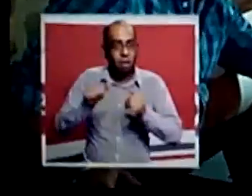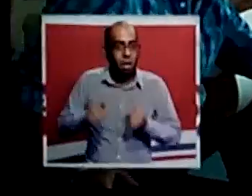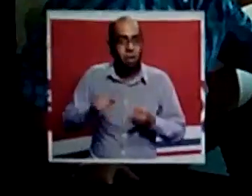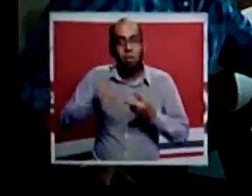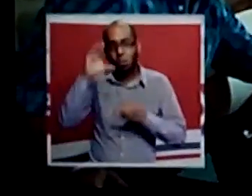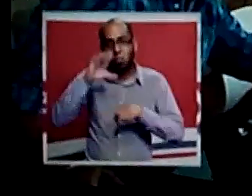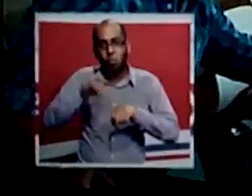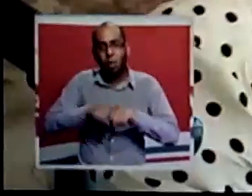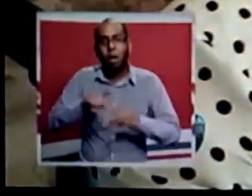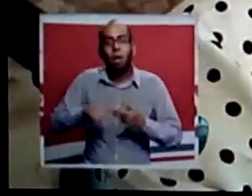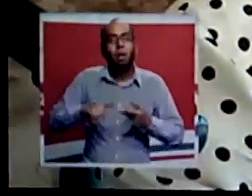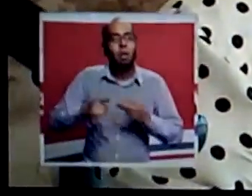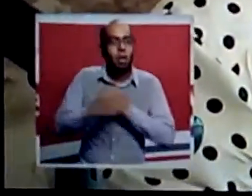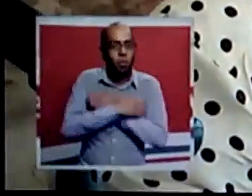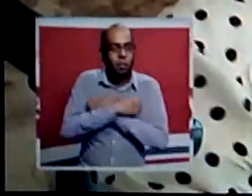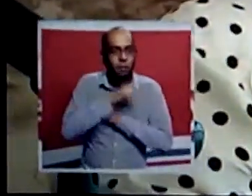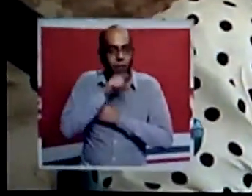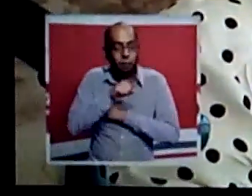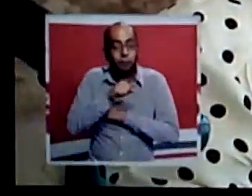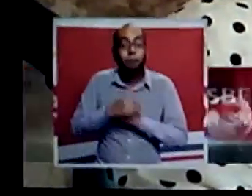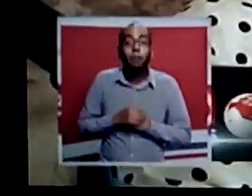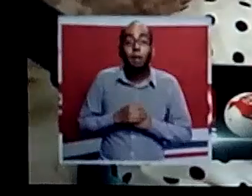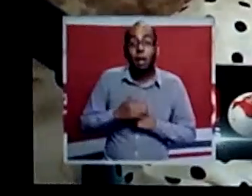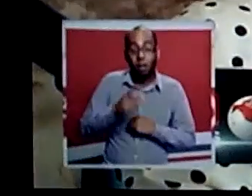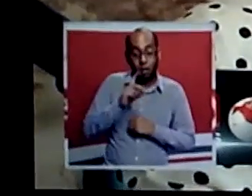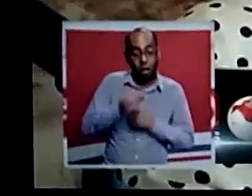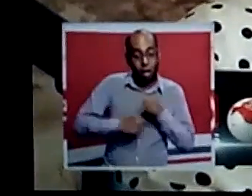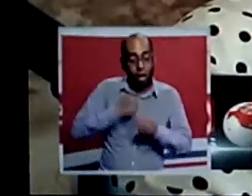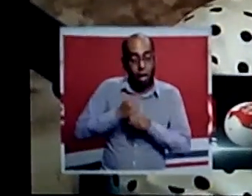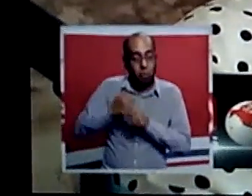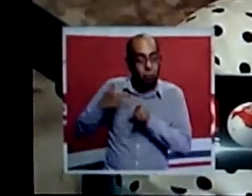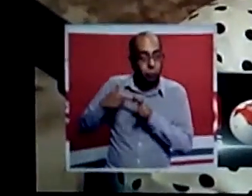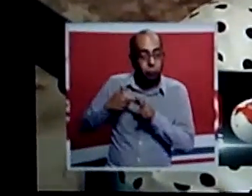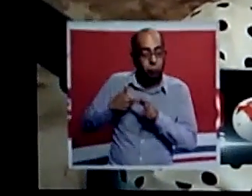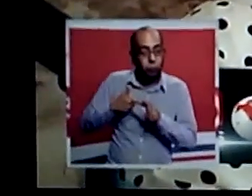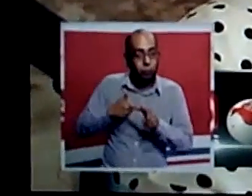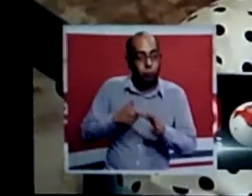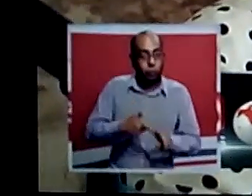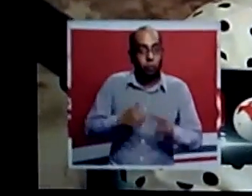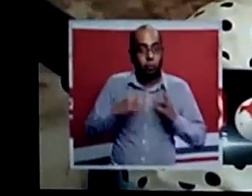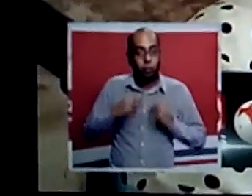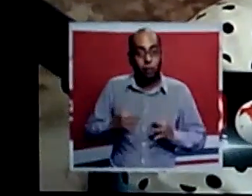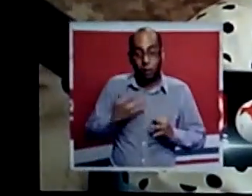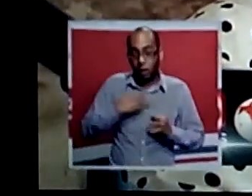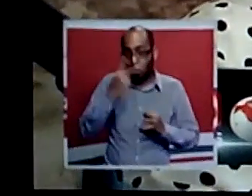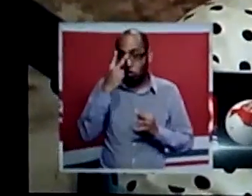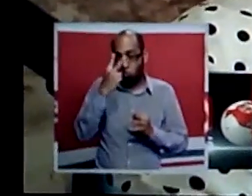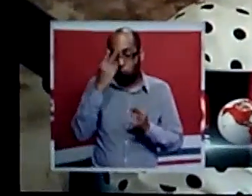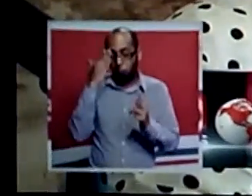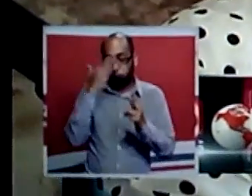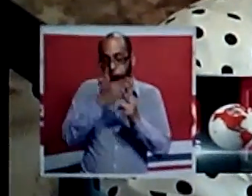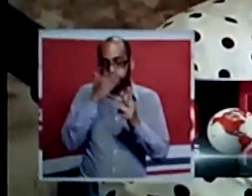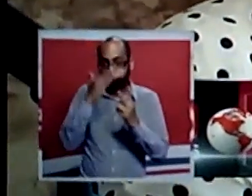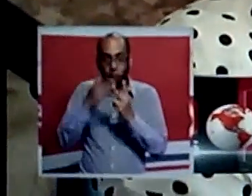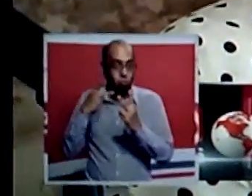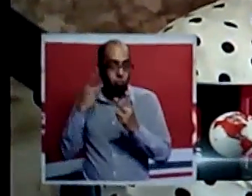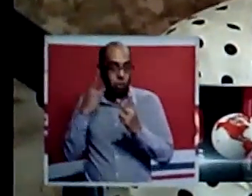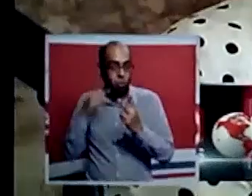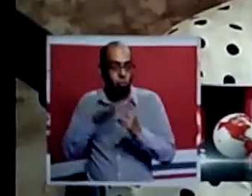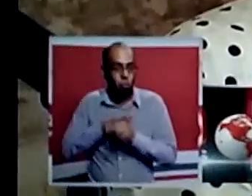y educativas. 30 años celebramos en el sistema y adoptando dos ejes fundamentales en su política, como